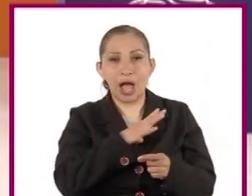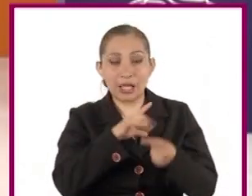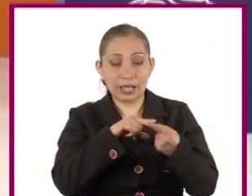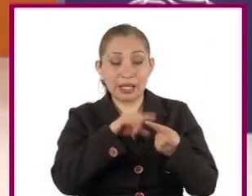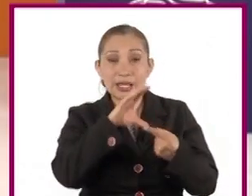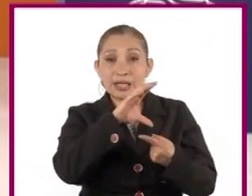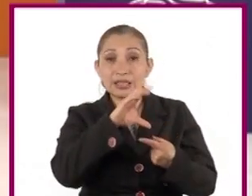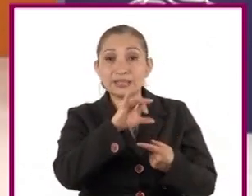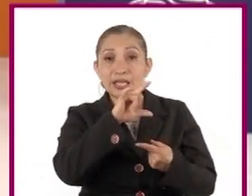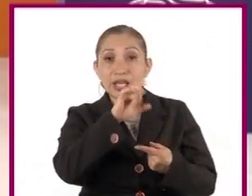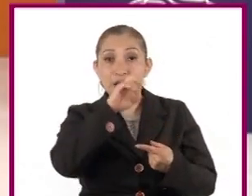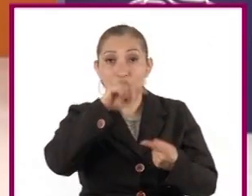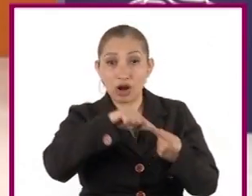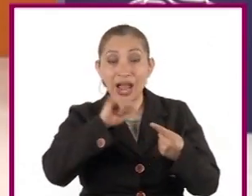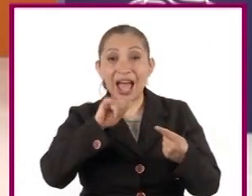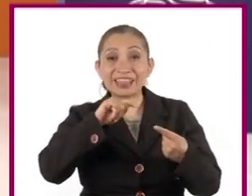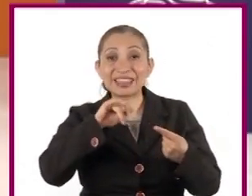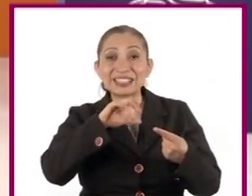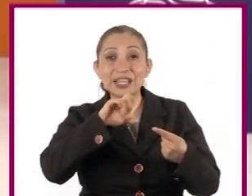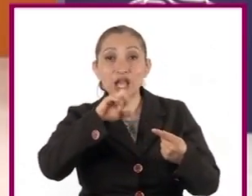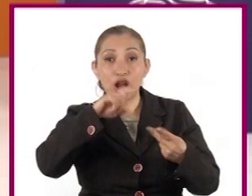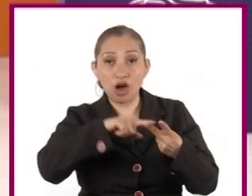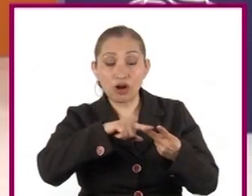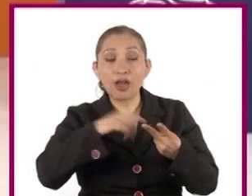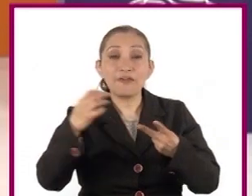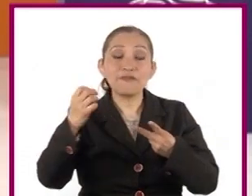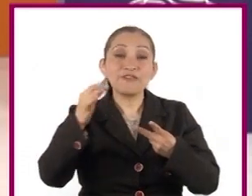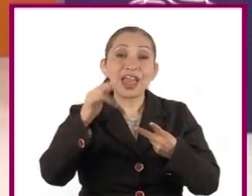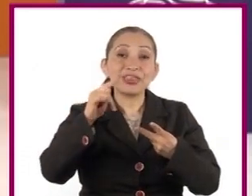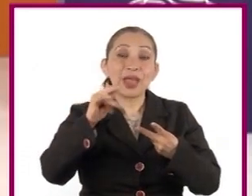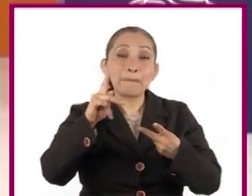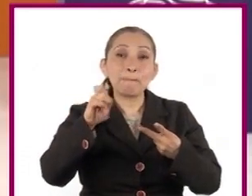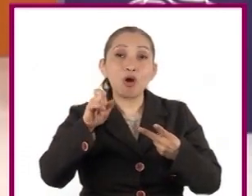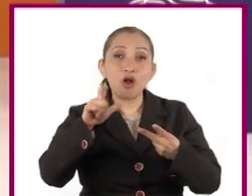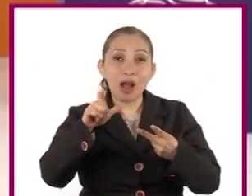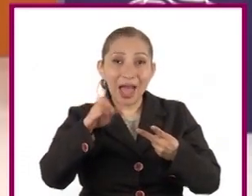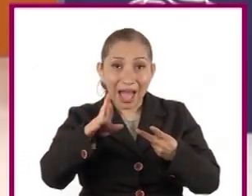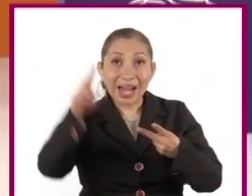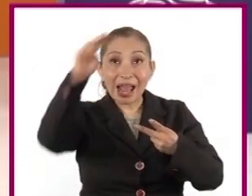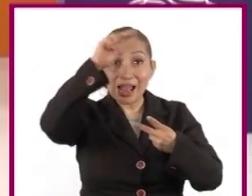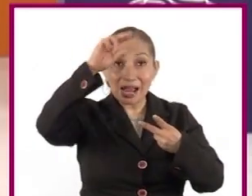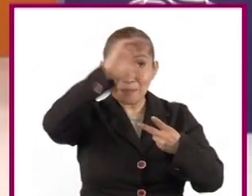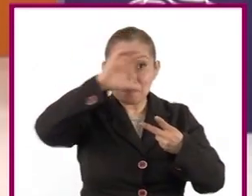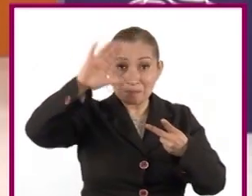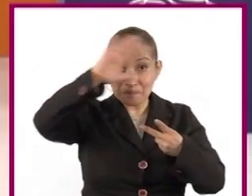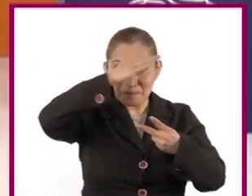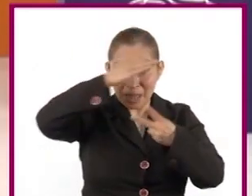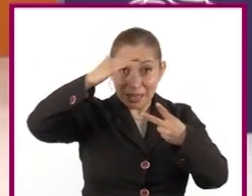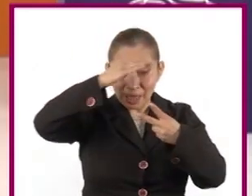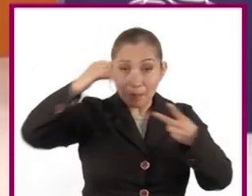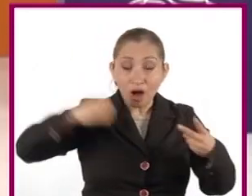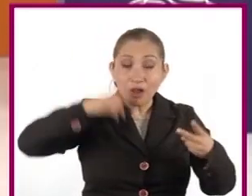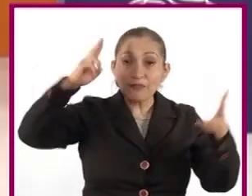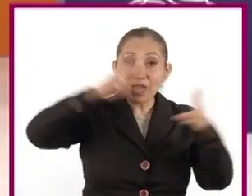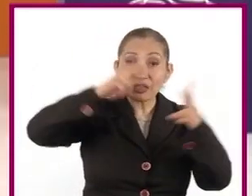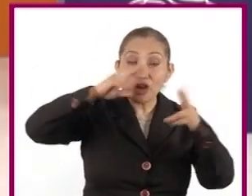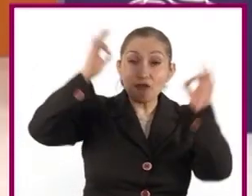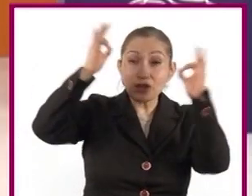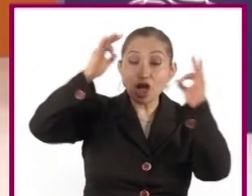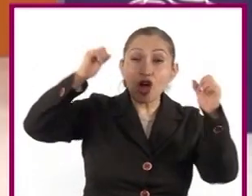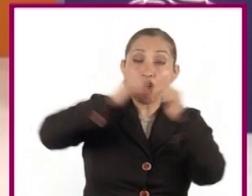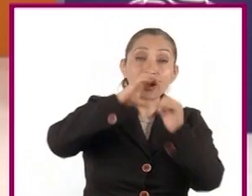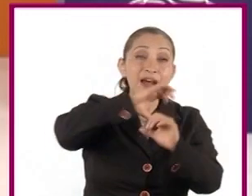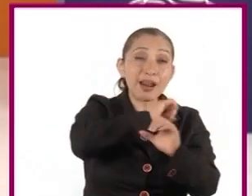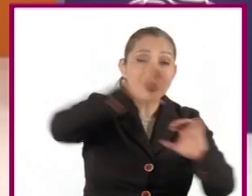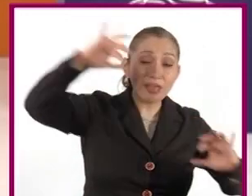los ciclones, los anticiclones, los frentes polares que se producen en las latitudes medias por el choque de los vientos polares con